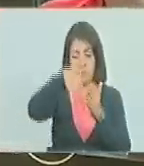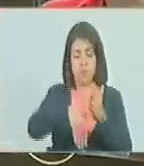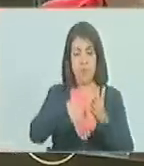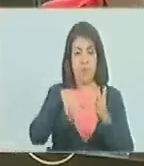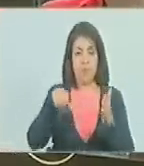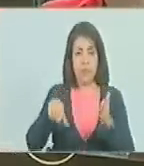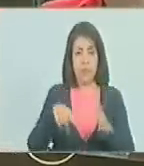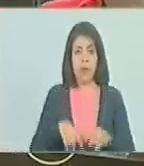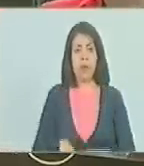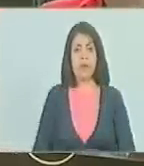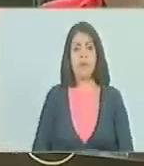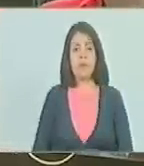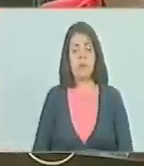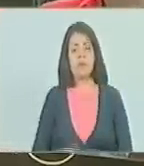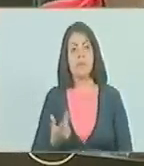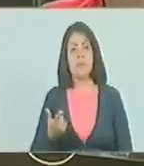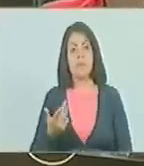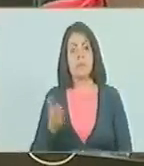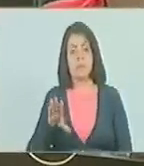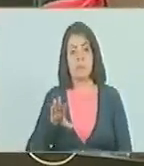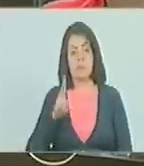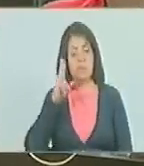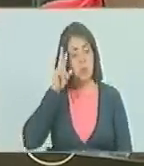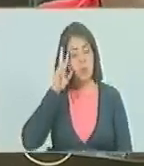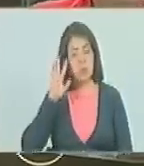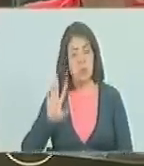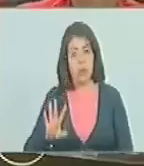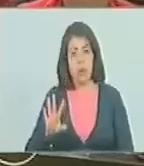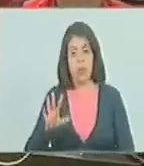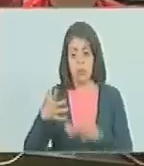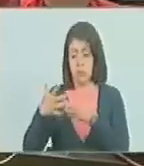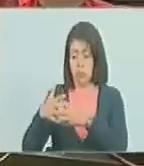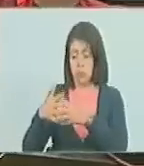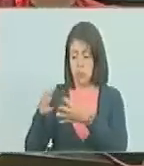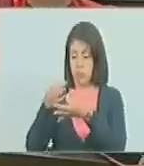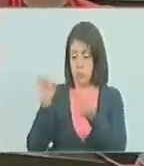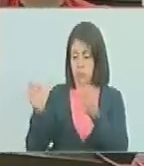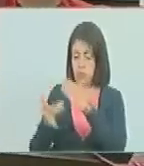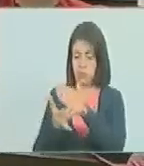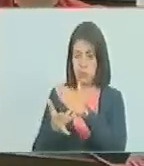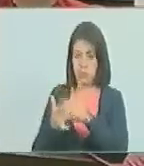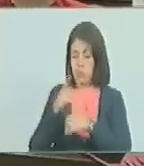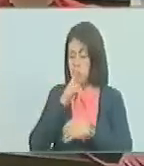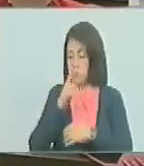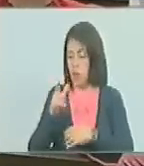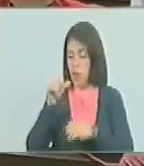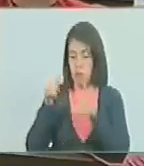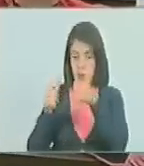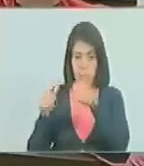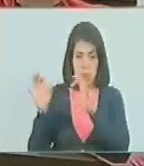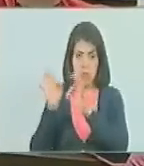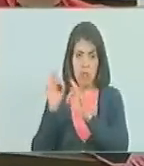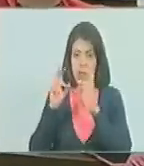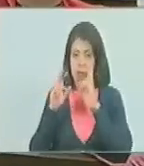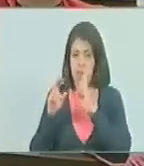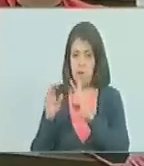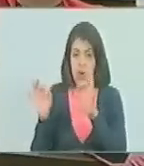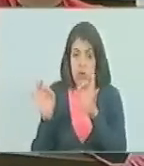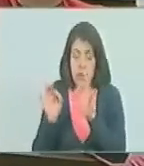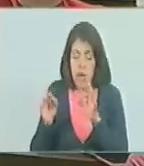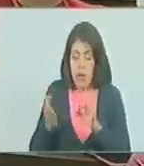una lectora óptica que no sabemos si sirvió o no sirvió. Nadie vio el escrutinio,